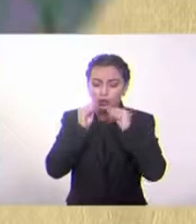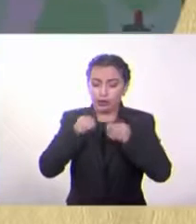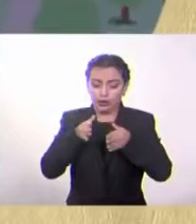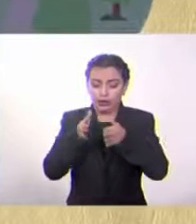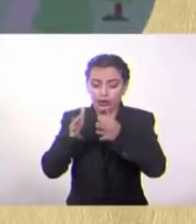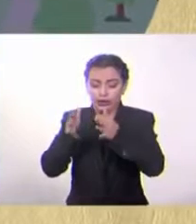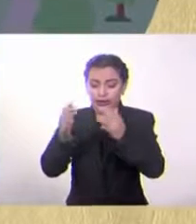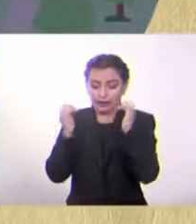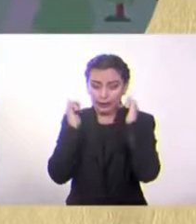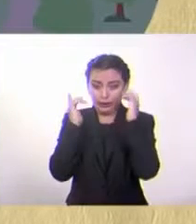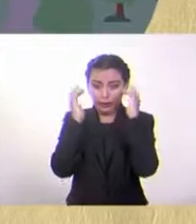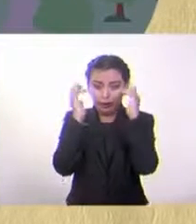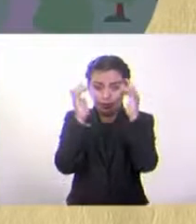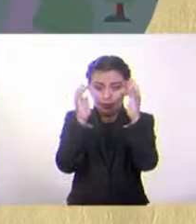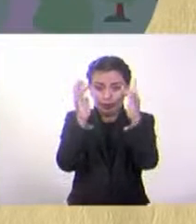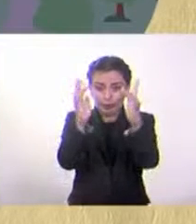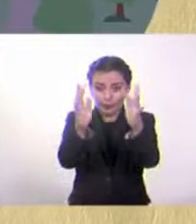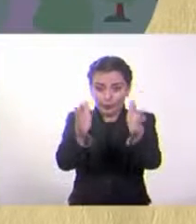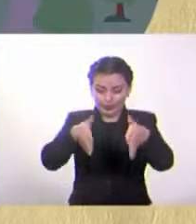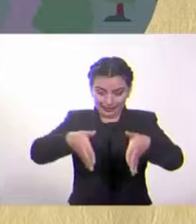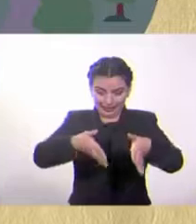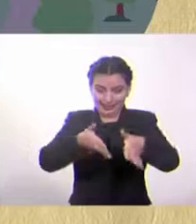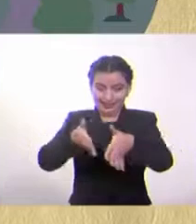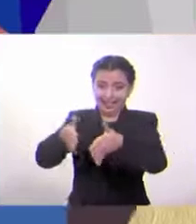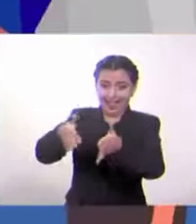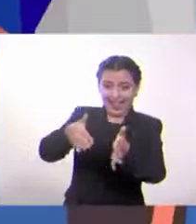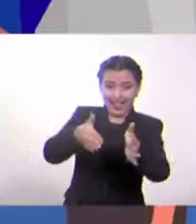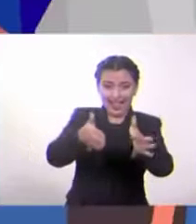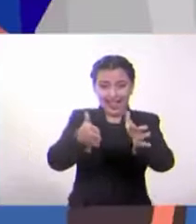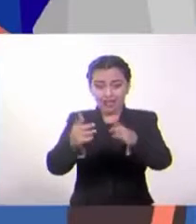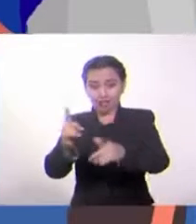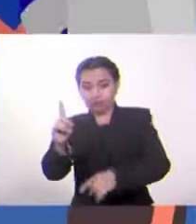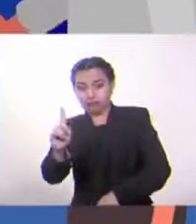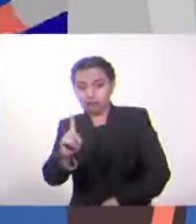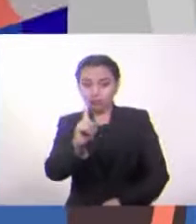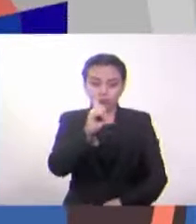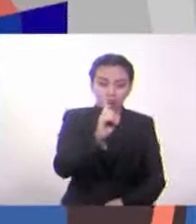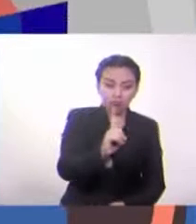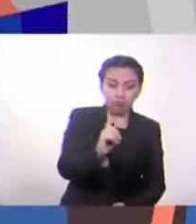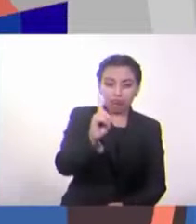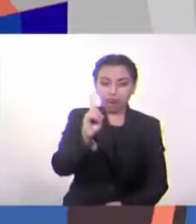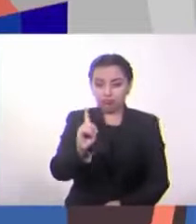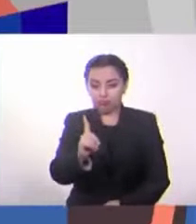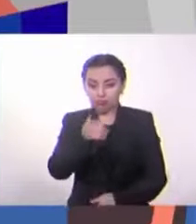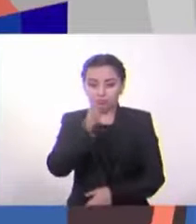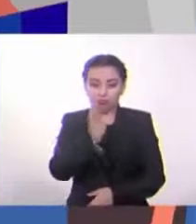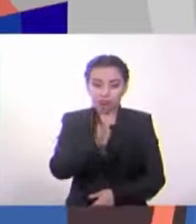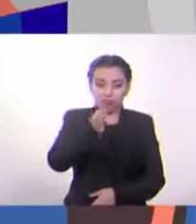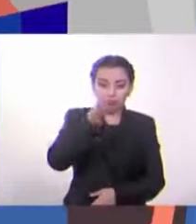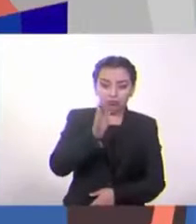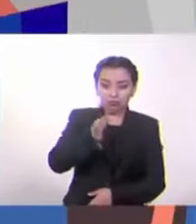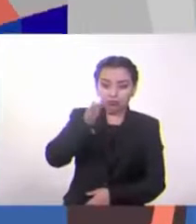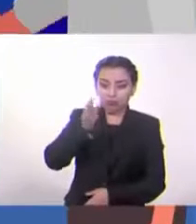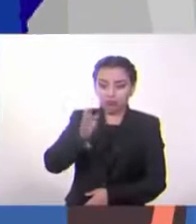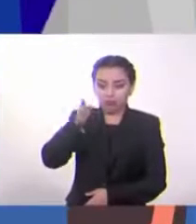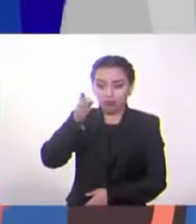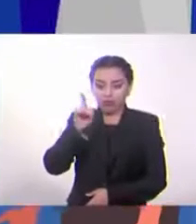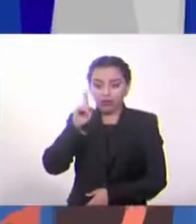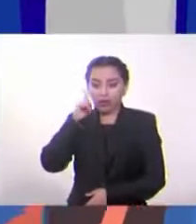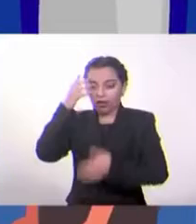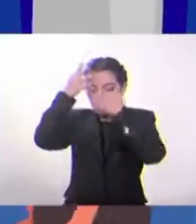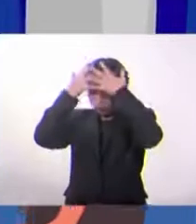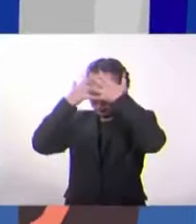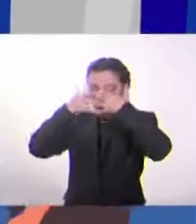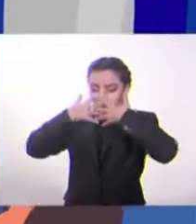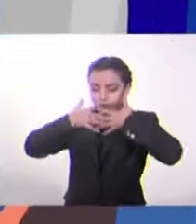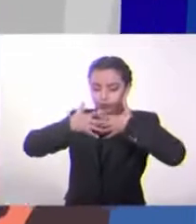selvas espesas, en los caminos perdidos, vaga la mujer. Engaña a los hombres, cubierta la cara se